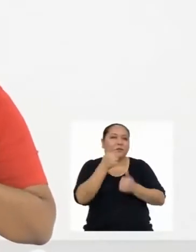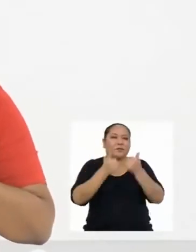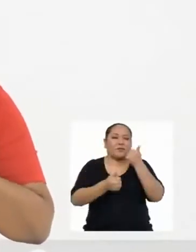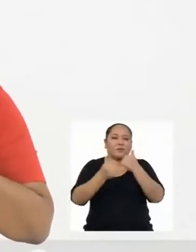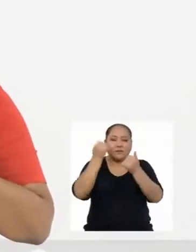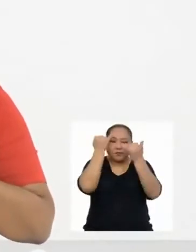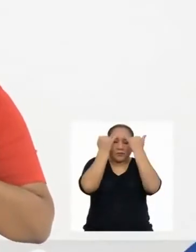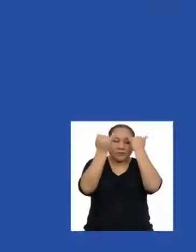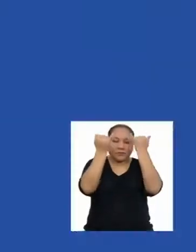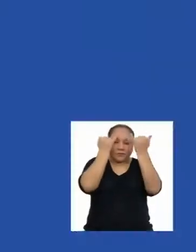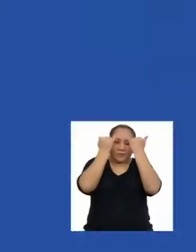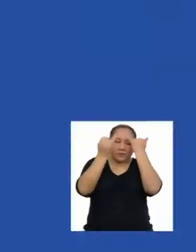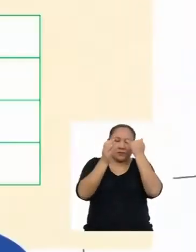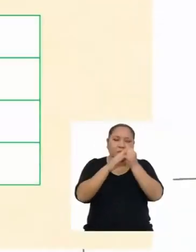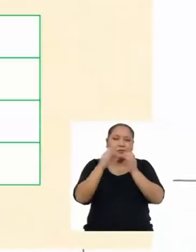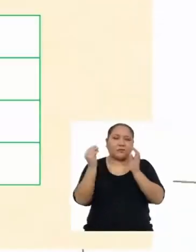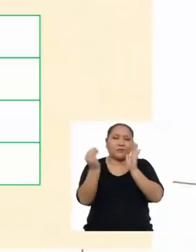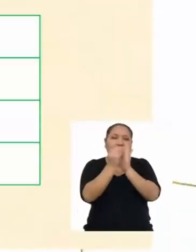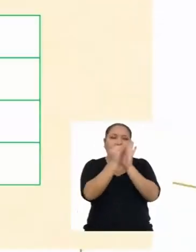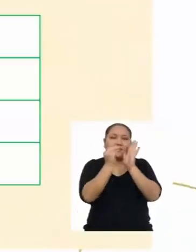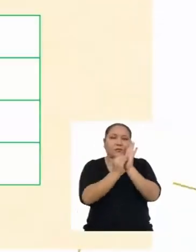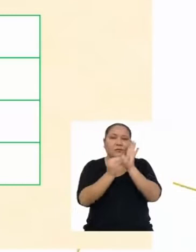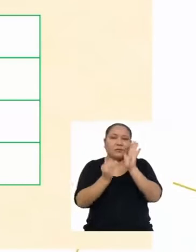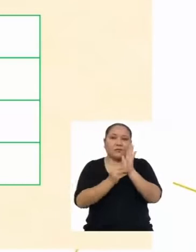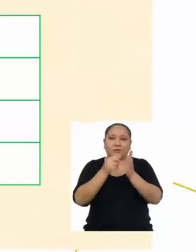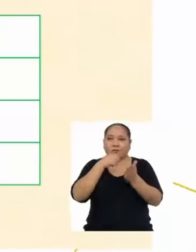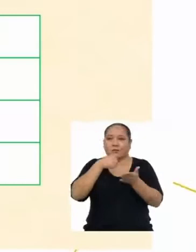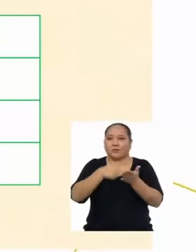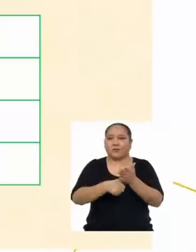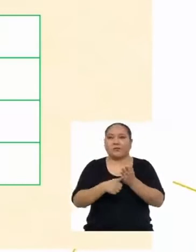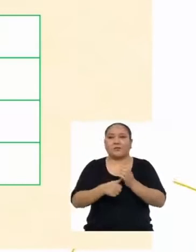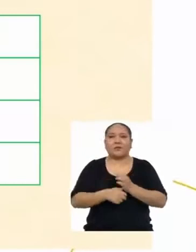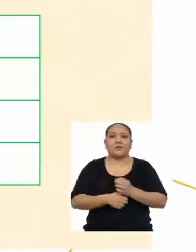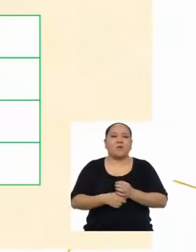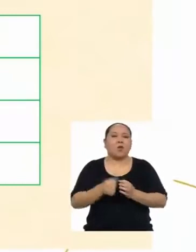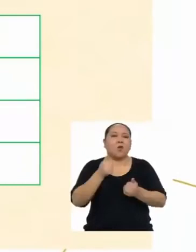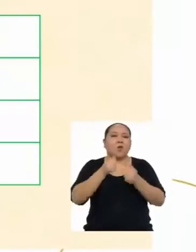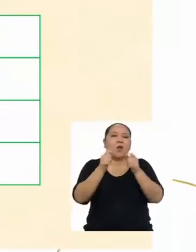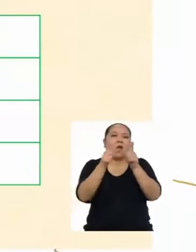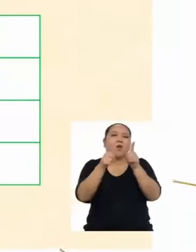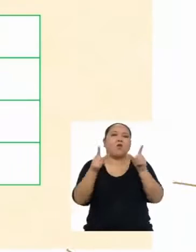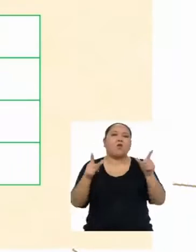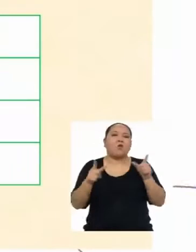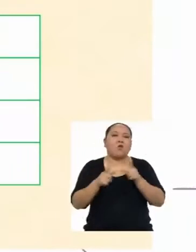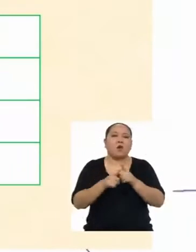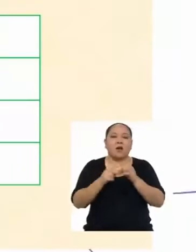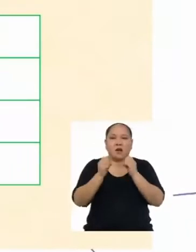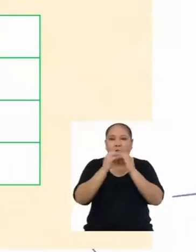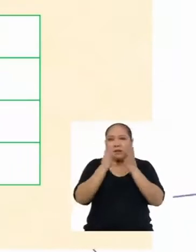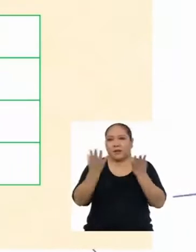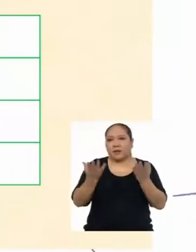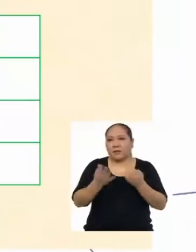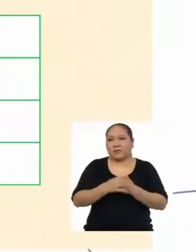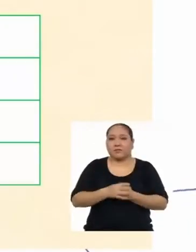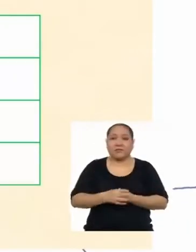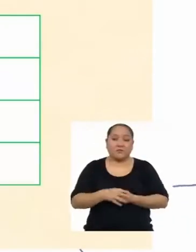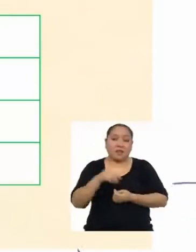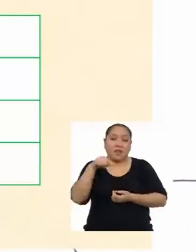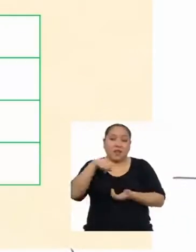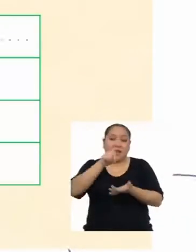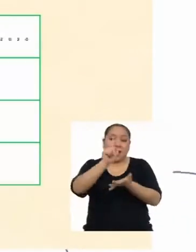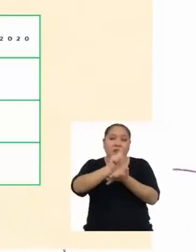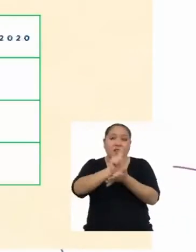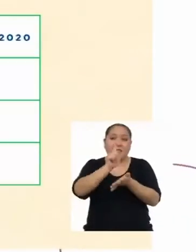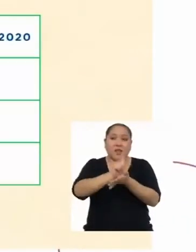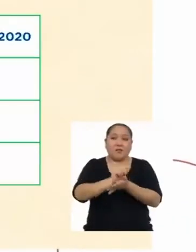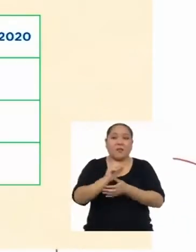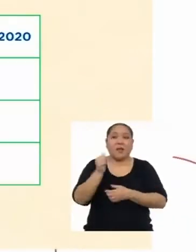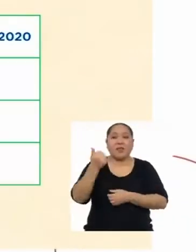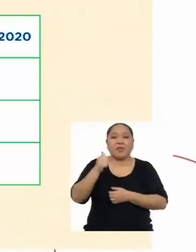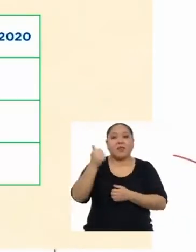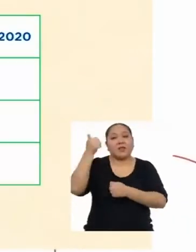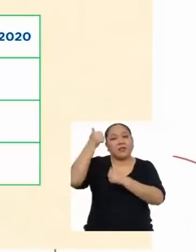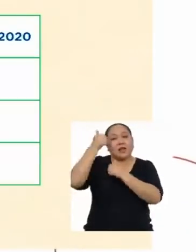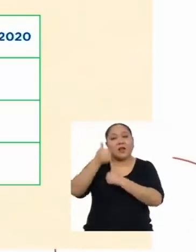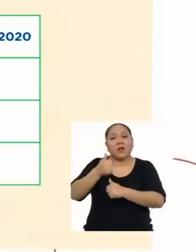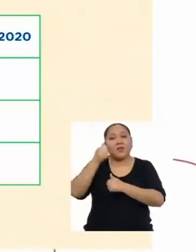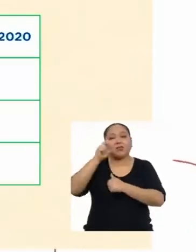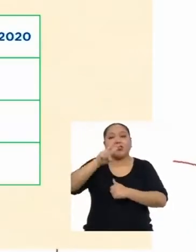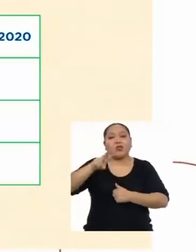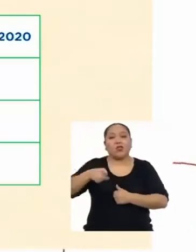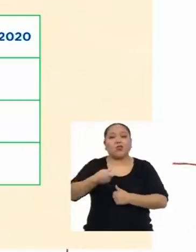vamos a considerar en la carta? ¿Qué lugar y fecha tendrá? Pues, Lima, el 10 de agosto del